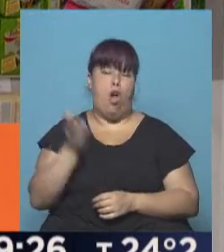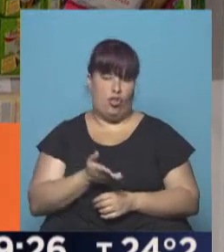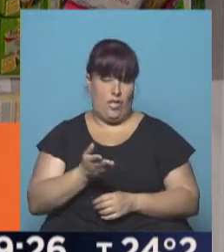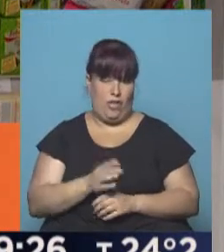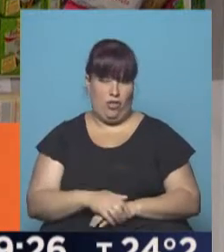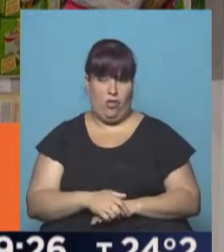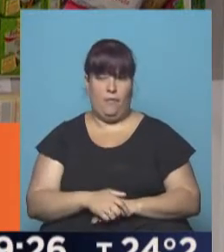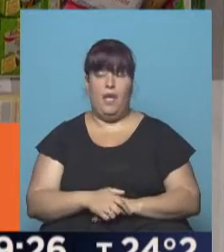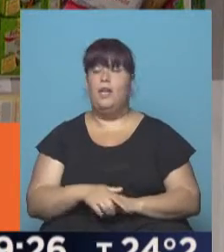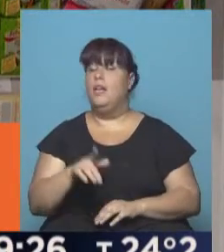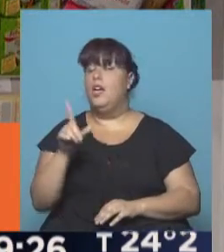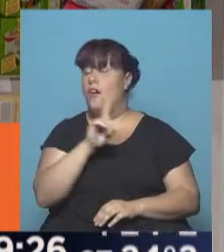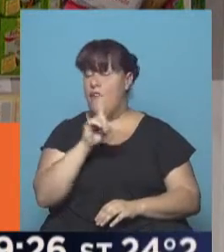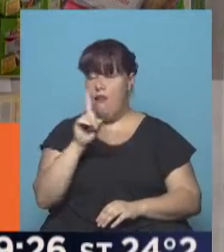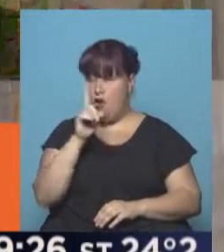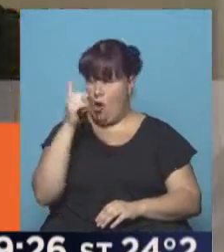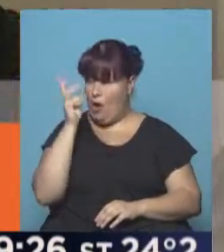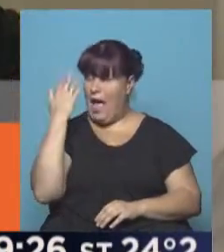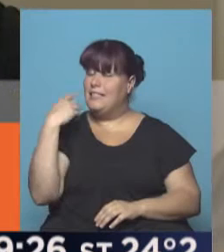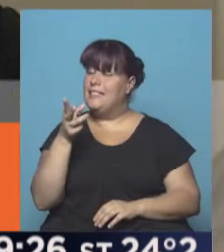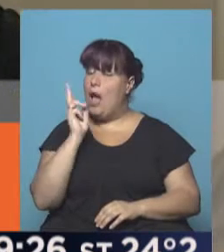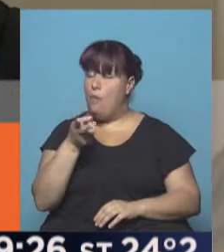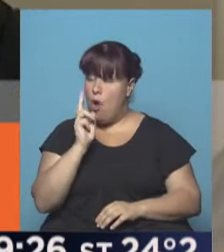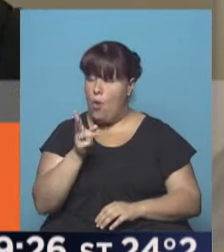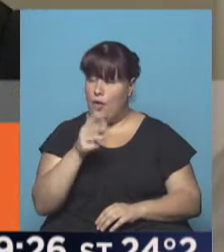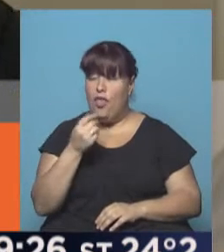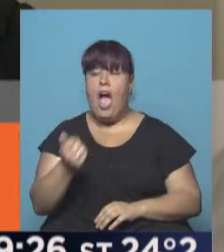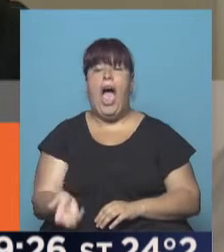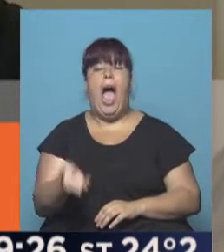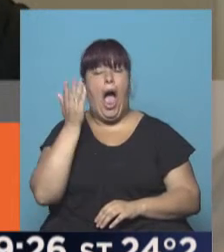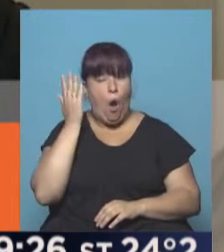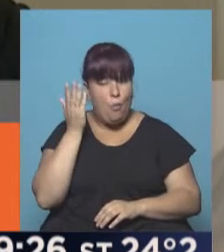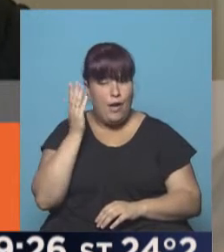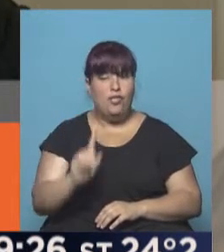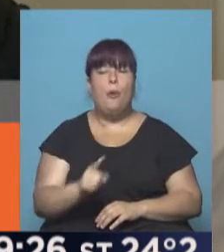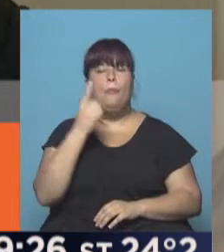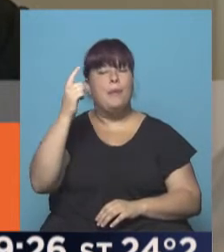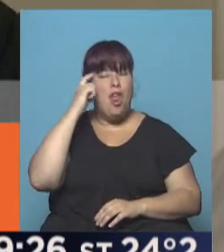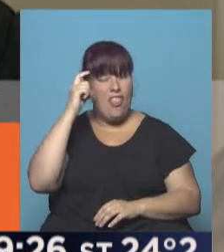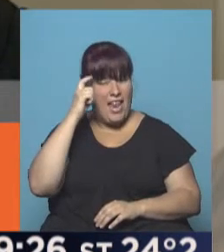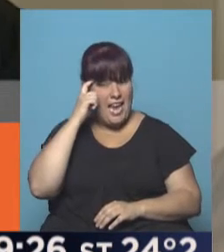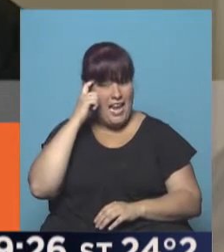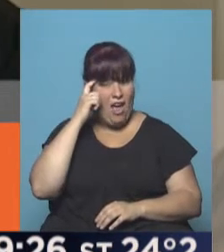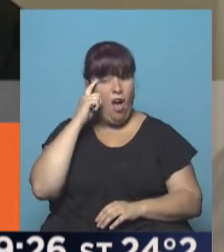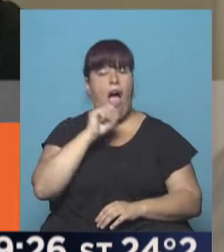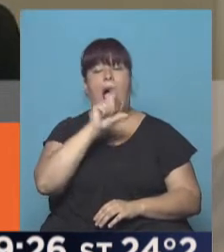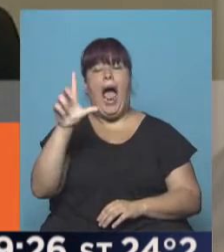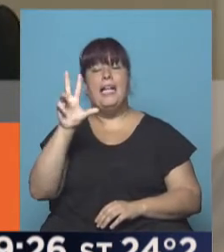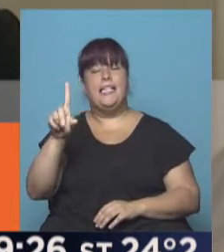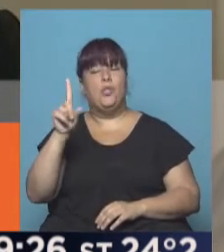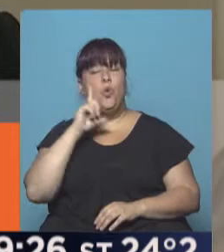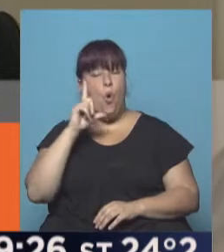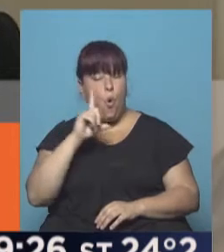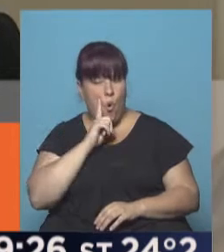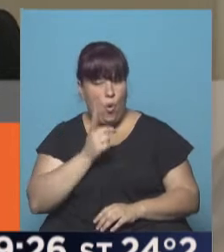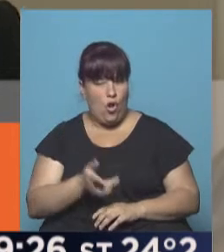153%. Lo que no estaba permitido era el aumento desde el 1 de enero al 31 de